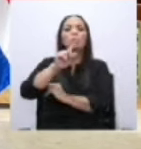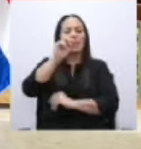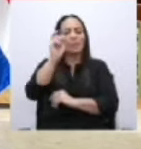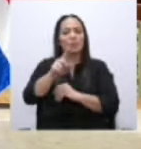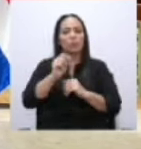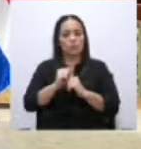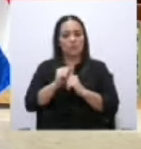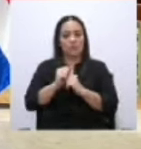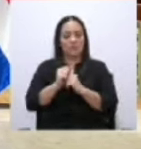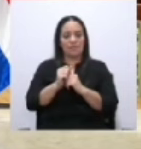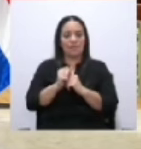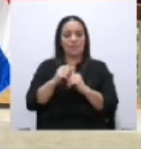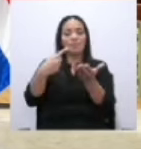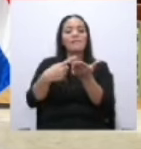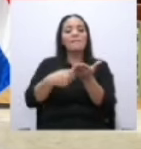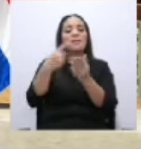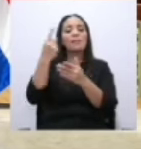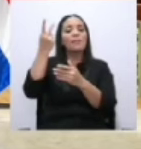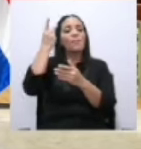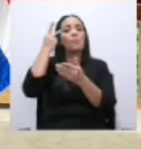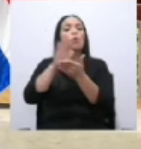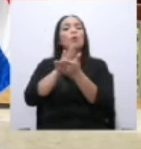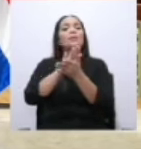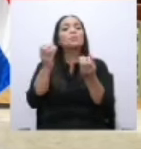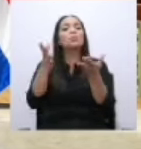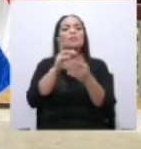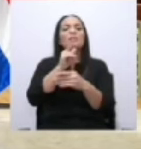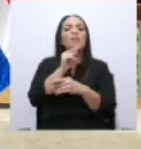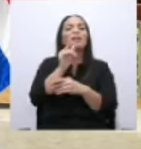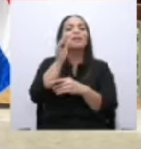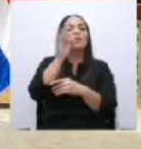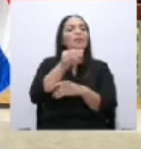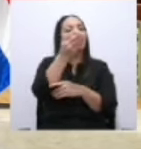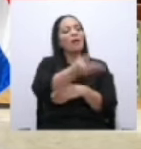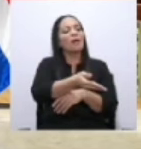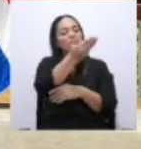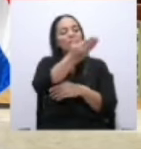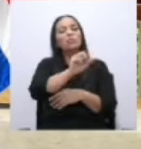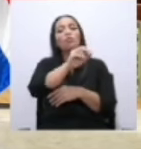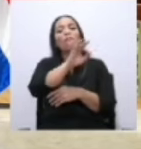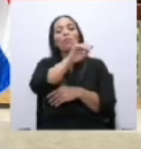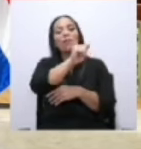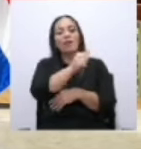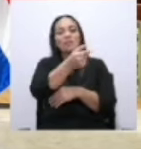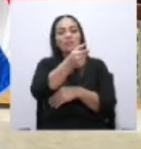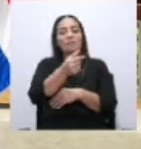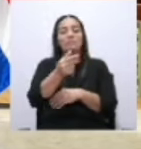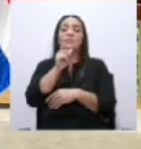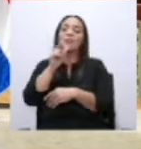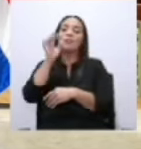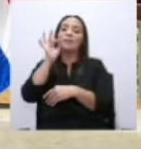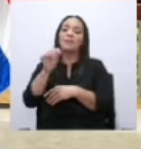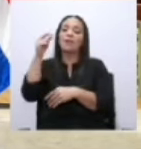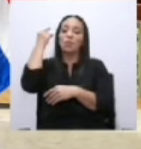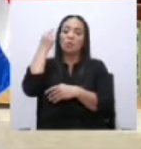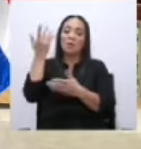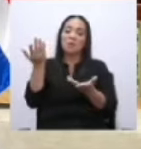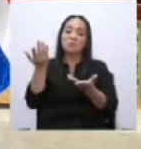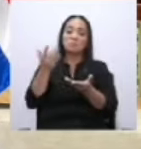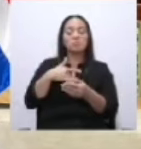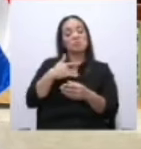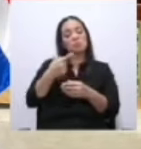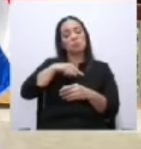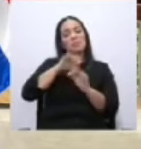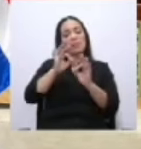debate de las políticas públicas, ¿quién le cree a Sofía Guillén y quién le cree al gobierno? Yo creo que en esa vamos bien. Muchas gracias.